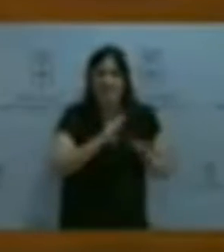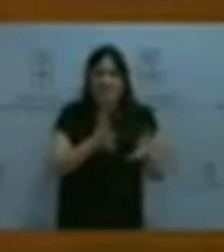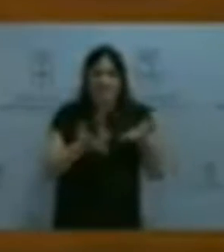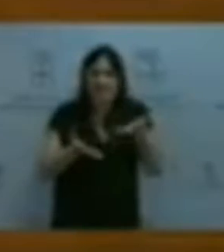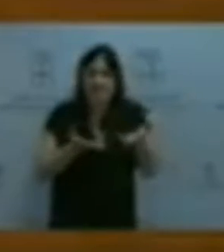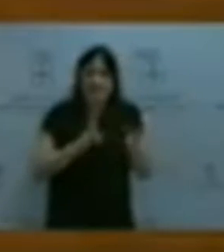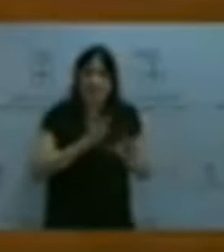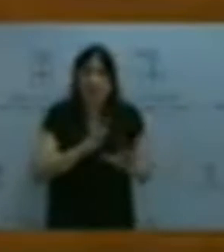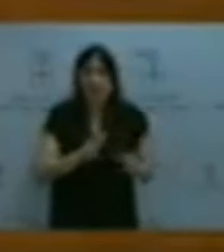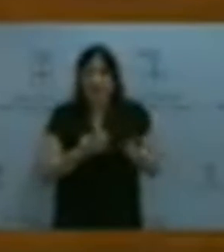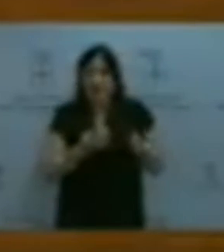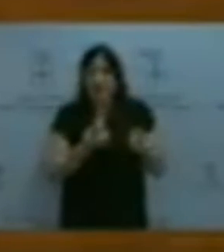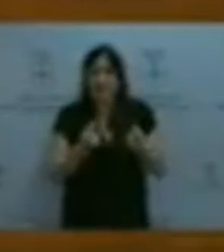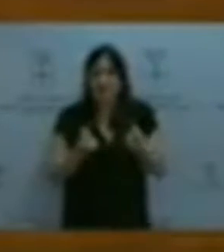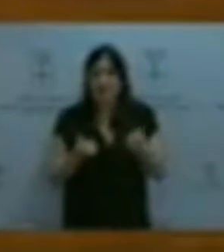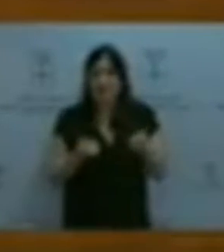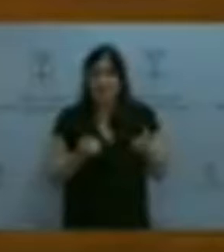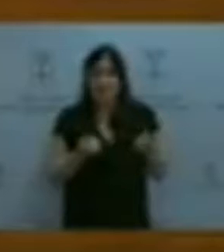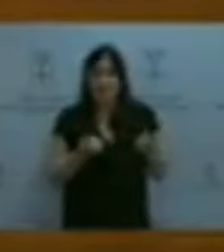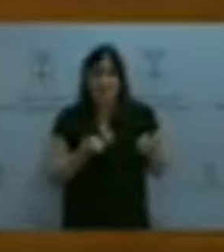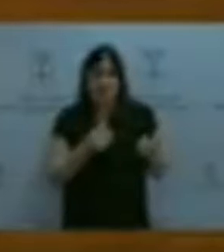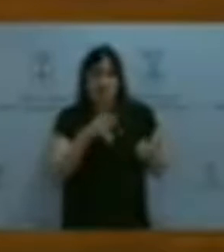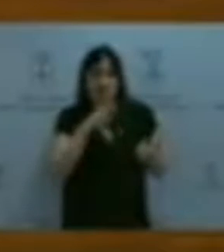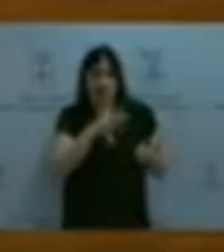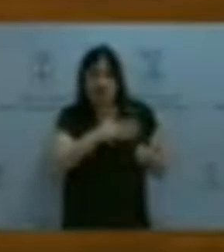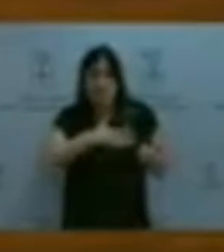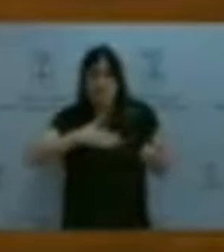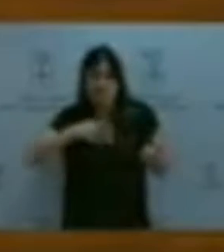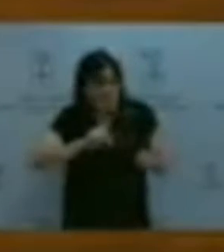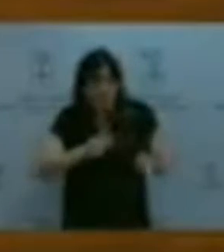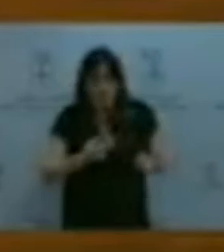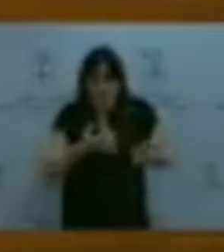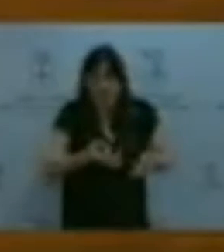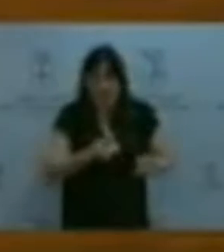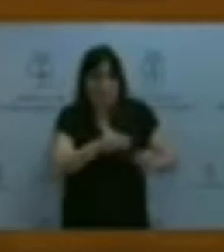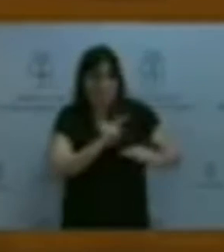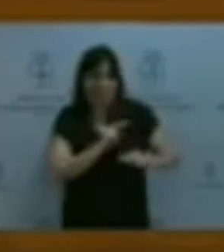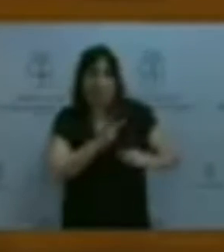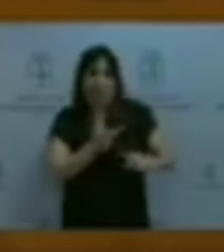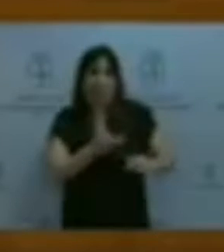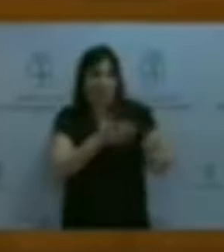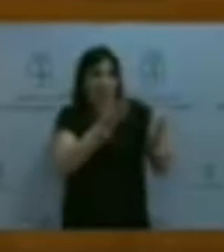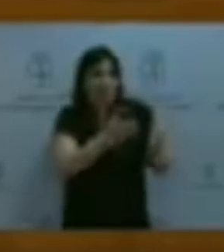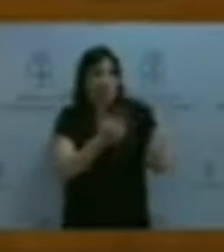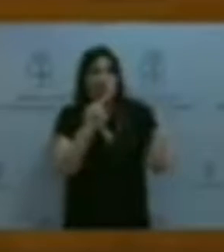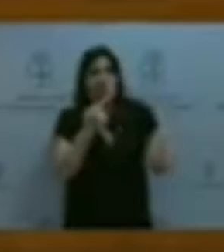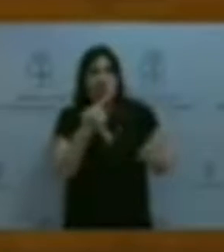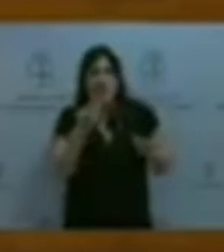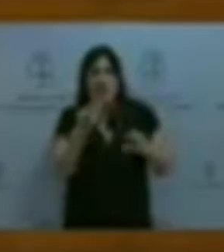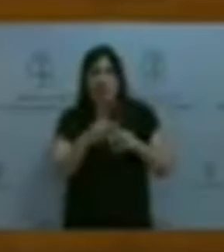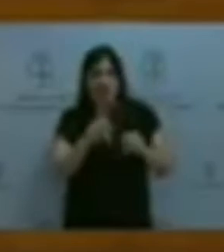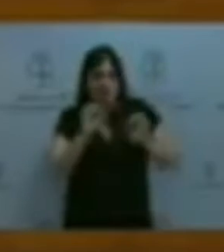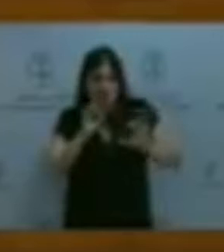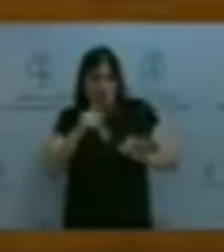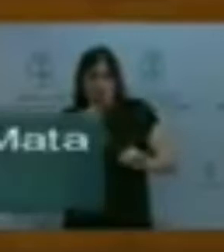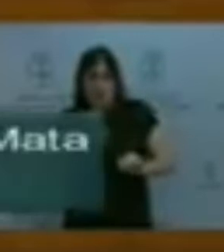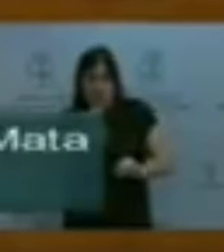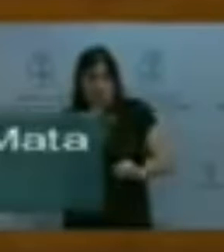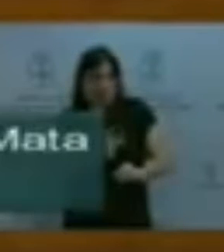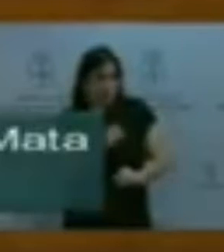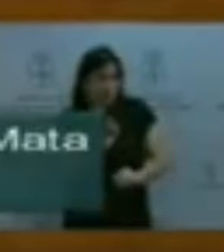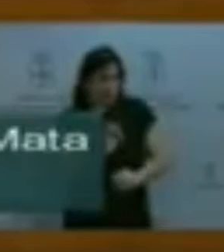adrede o demás. Efectivamente, usted me ha dicho que es tan parlamentario como yo, y evidentemente lo es. Pero como somos